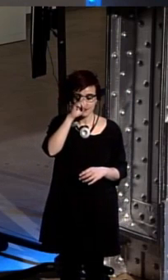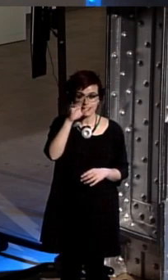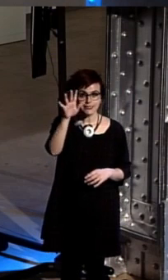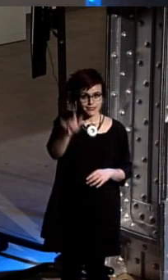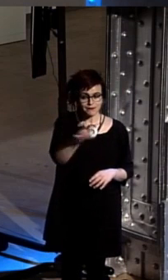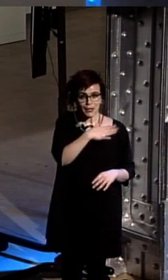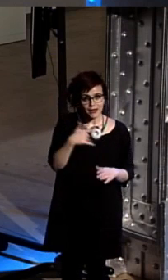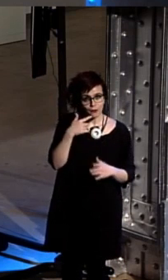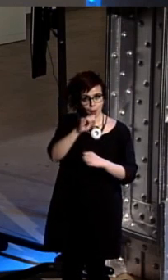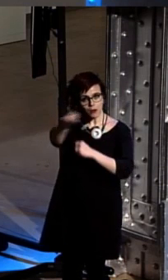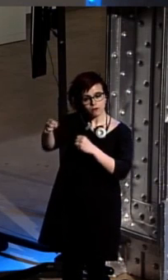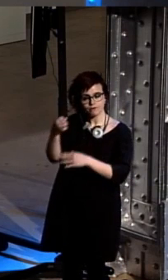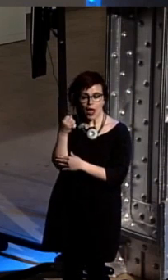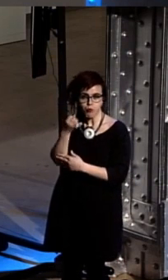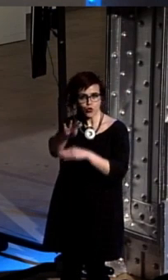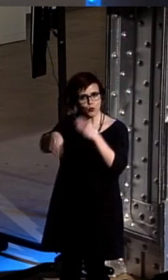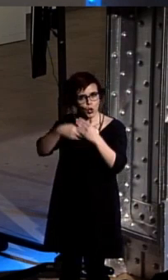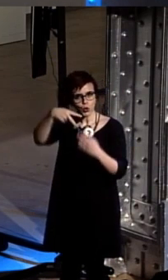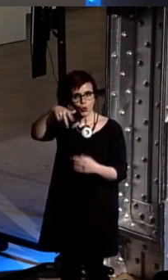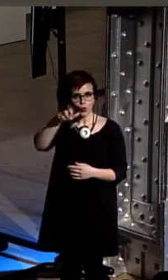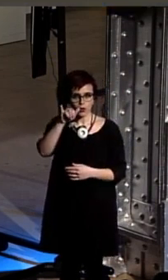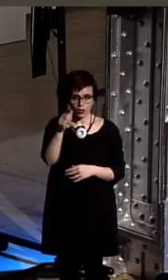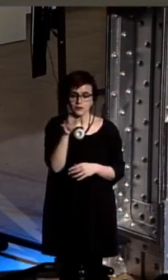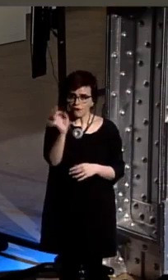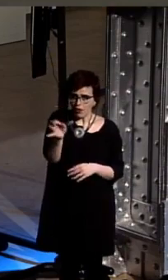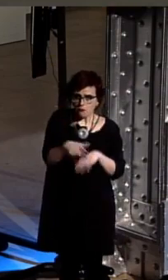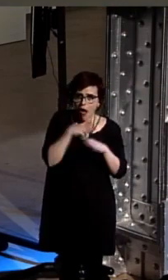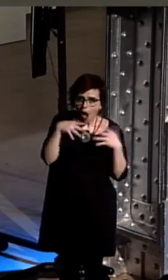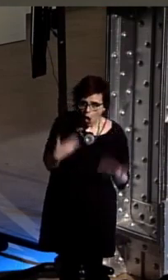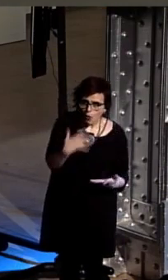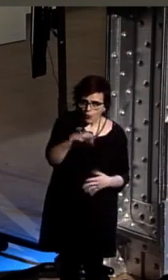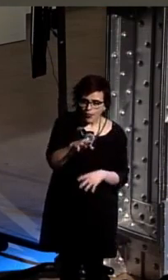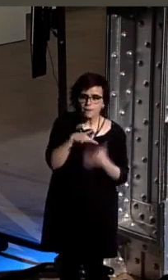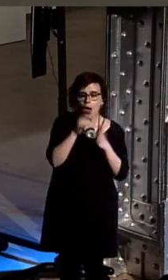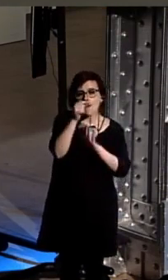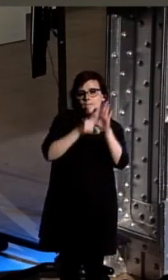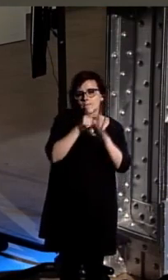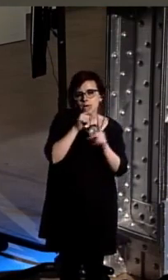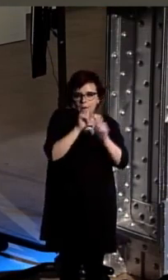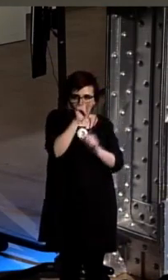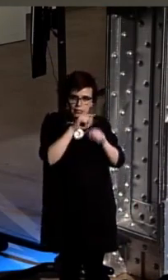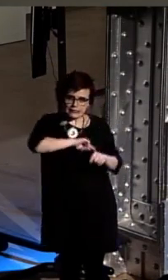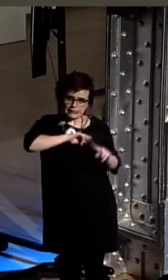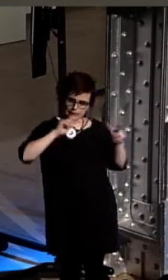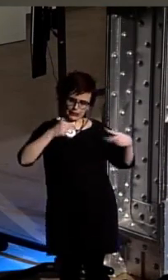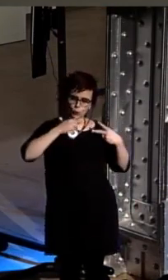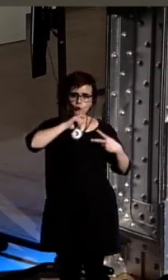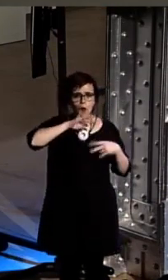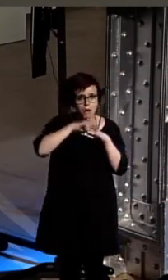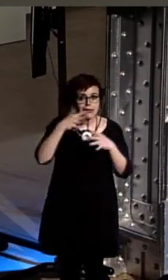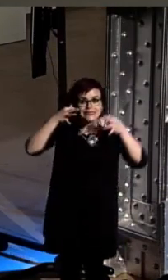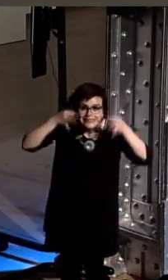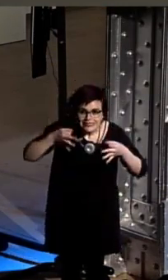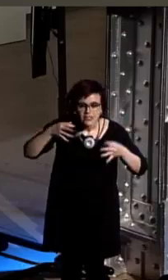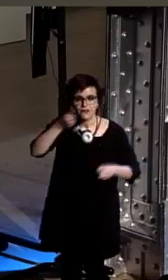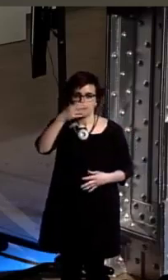Bueno, quiero respaldar lo que acaba de decir Nuria. Me parece que todo eso ya lo podemos hacer a día de hoy. Podemos medir cómo nos sentimos. No somos al 100%